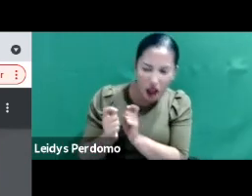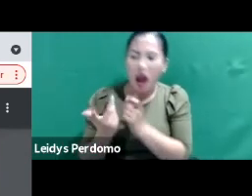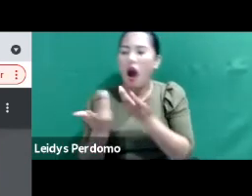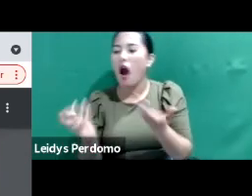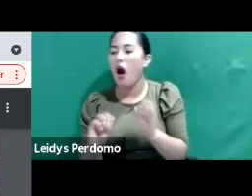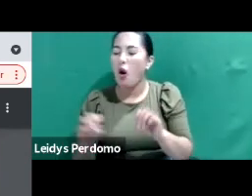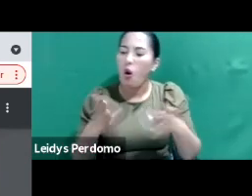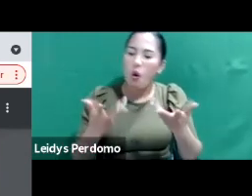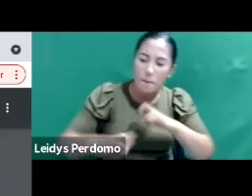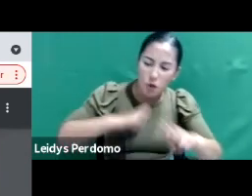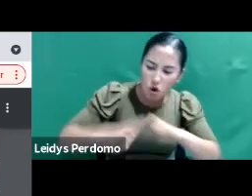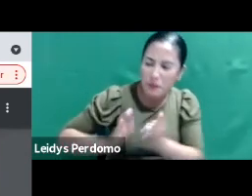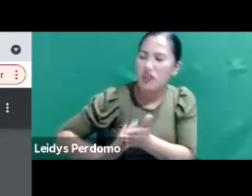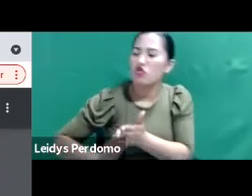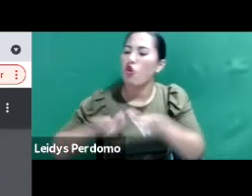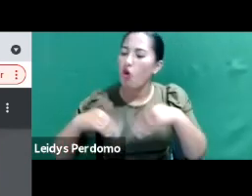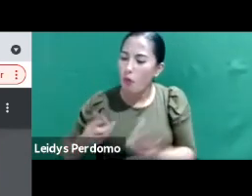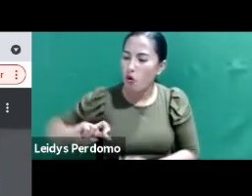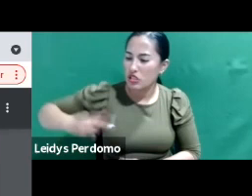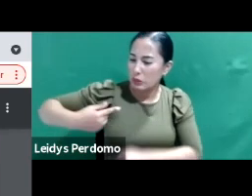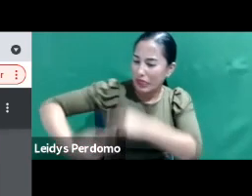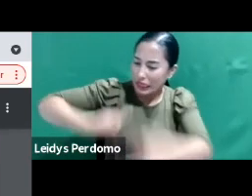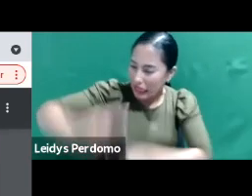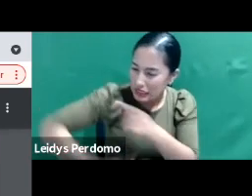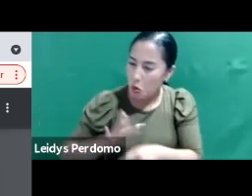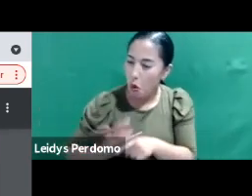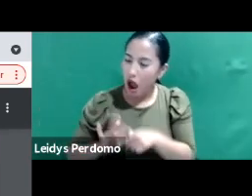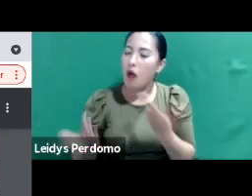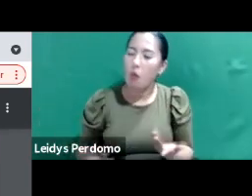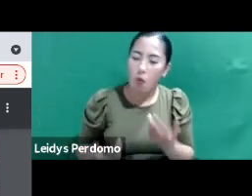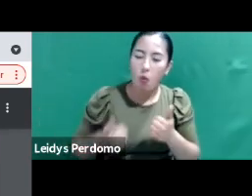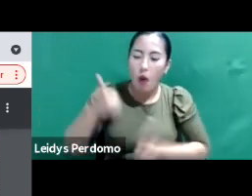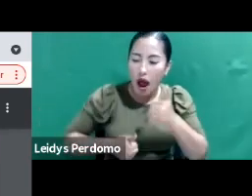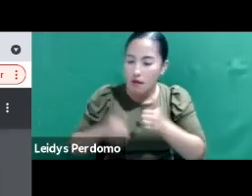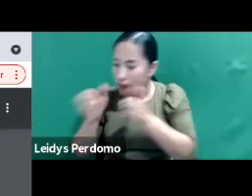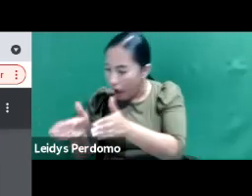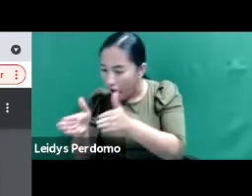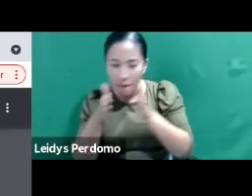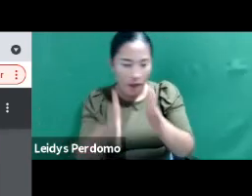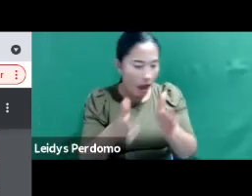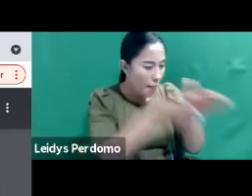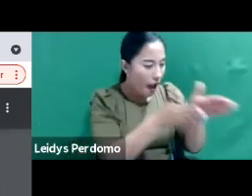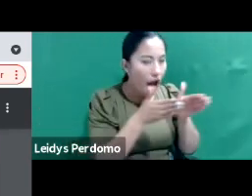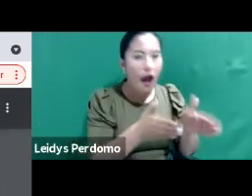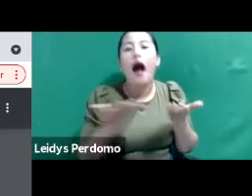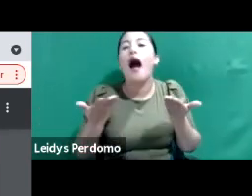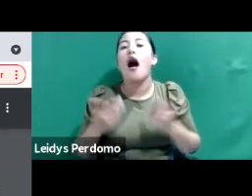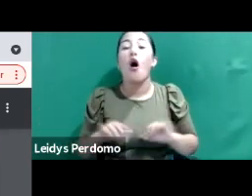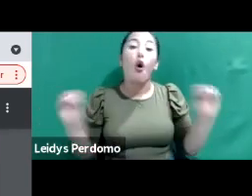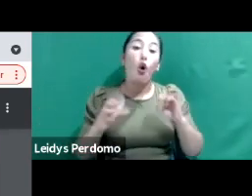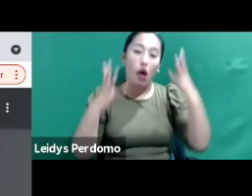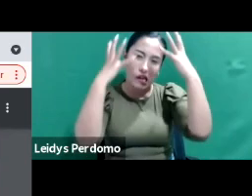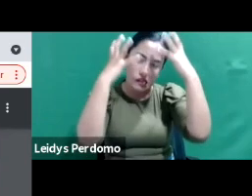caso de ejemplo de solución de problemas de segunda generación, o hacia dónde va en tercera generación. La depresión la manejamos